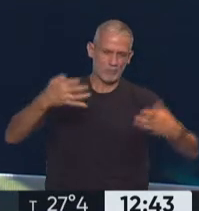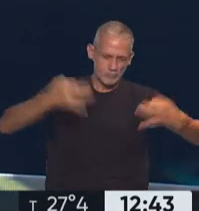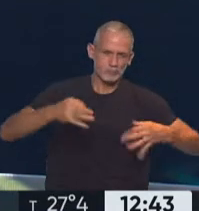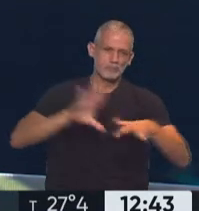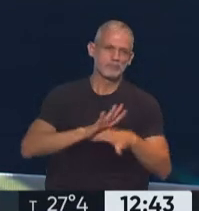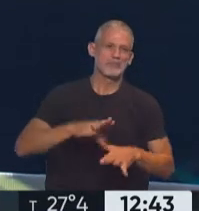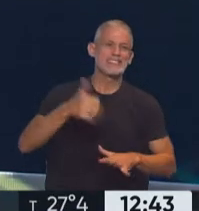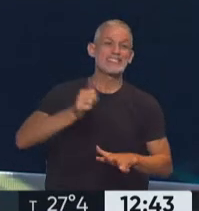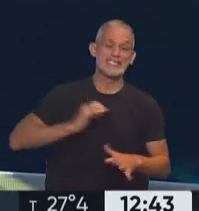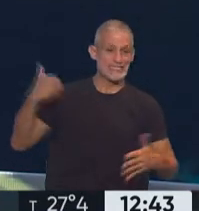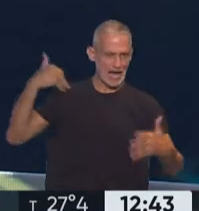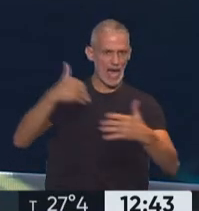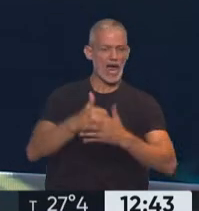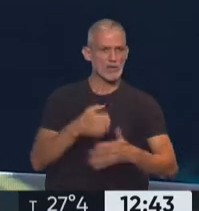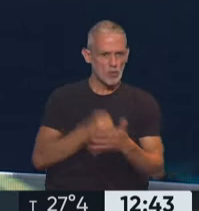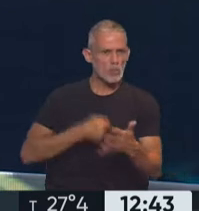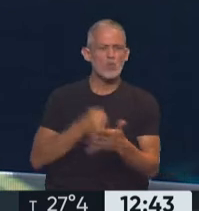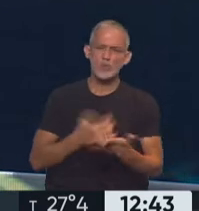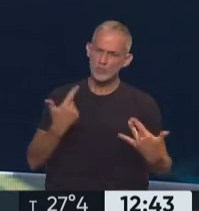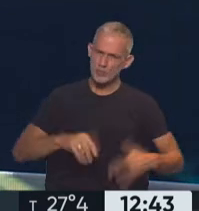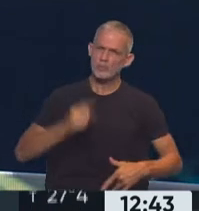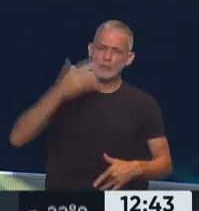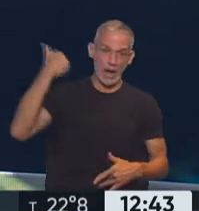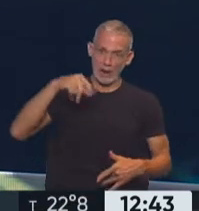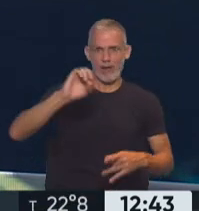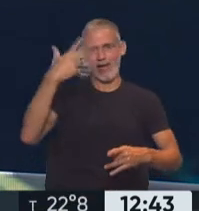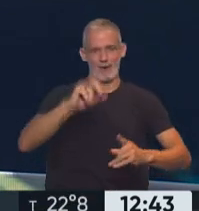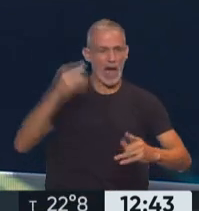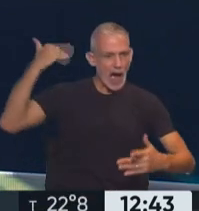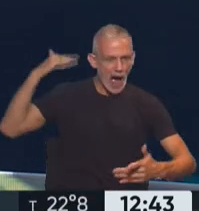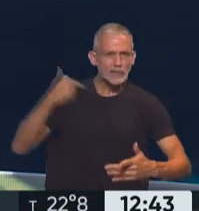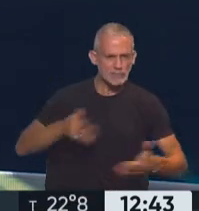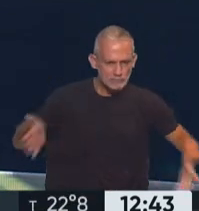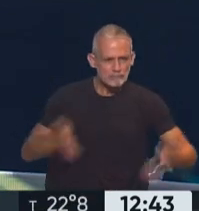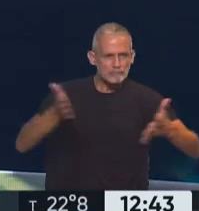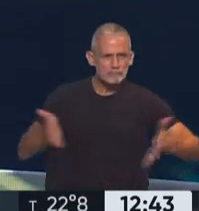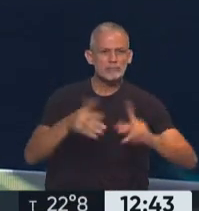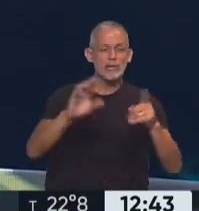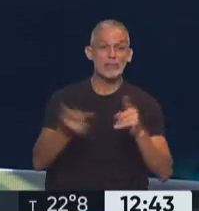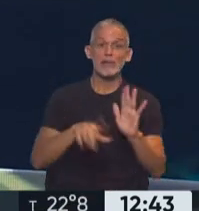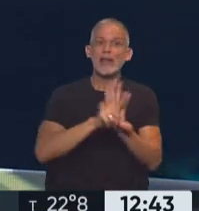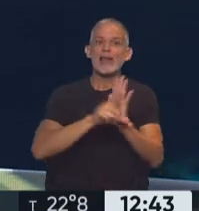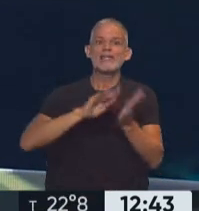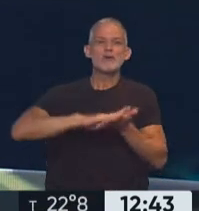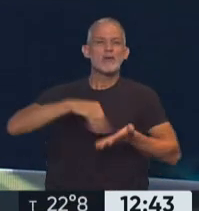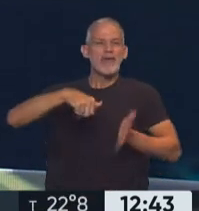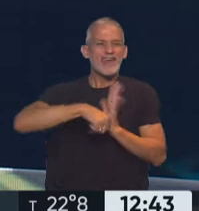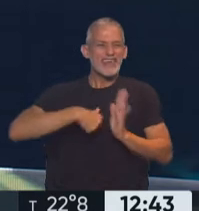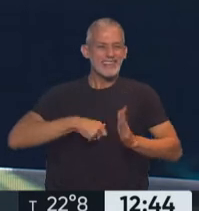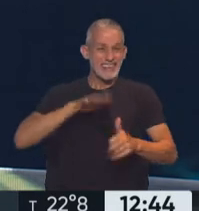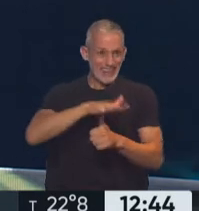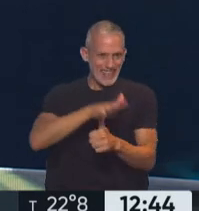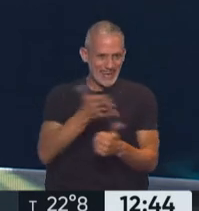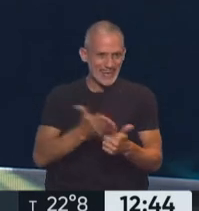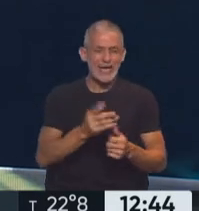años y vale la pena destacarlo porque fue una adelantada y también promovió en su momento la ley de identidad de género que llegó